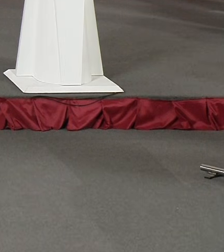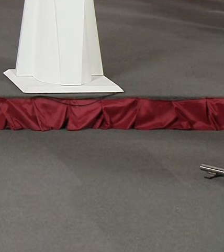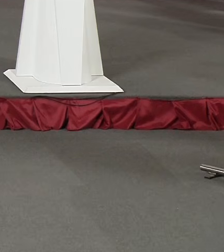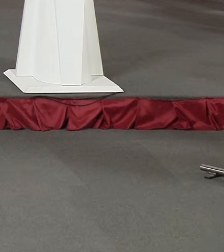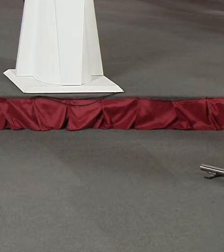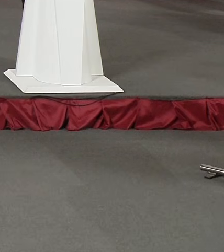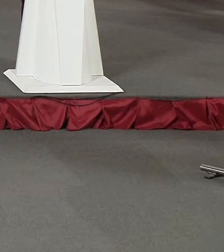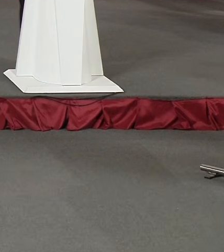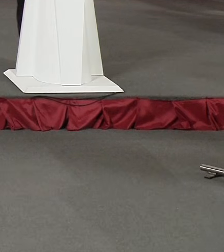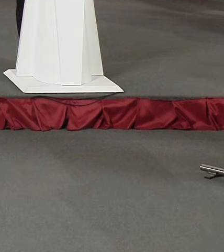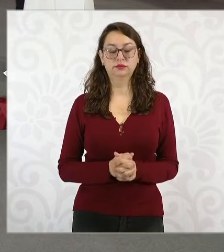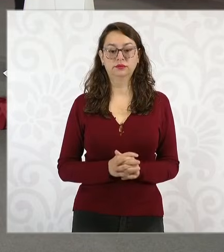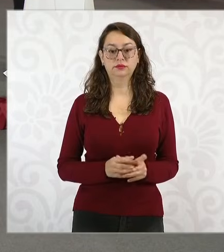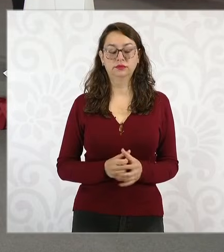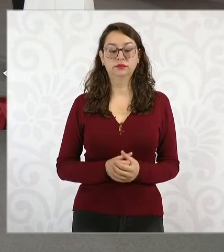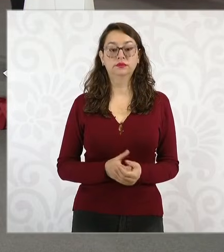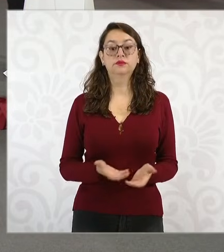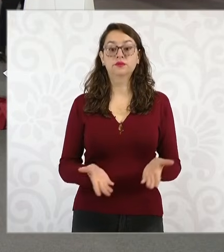Muy bien. Ahora sí, Efra.